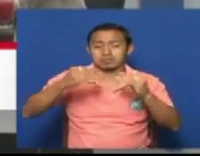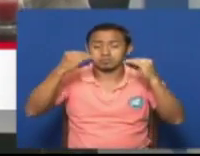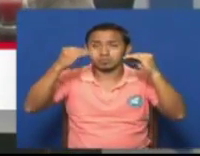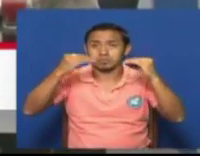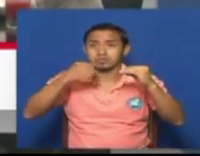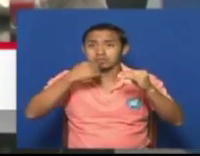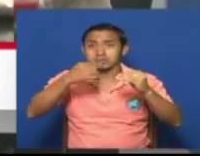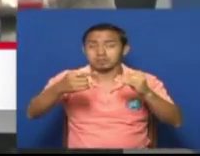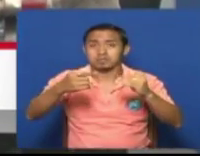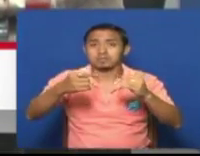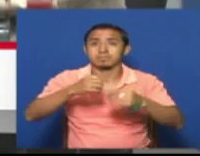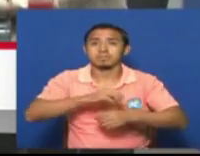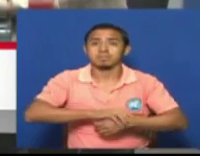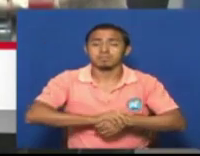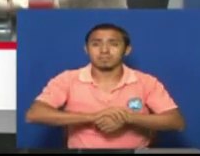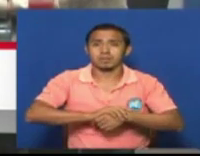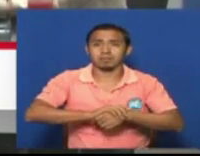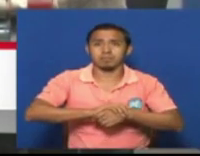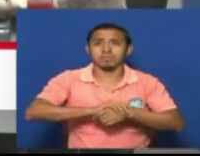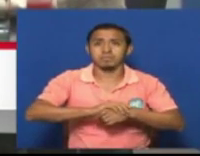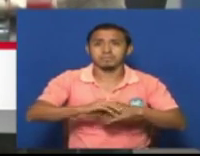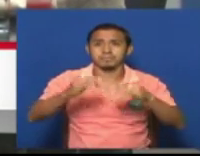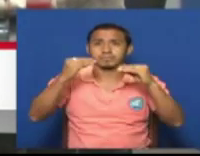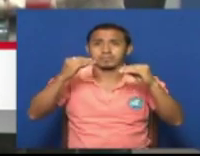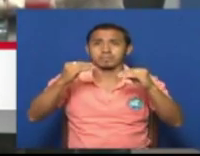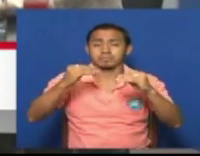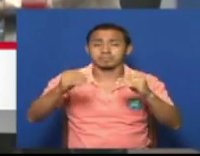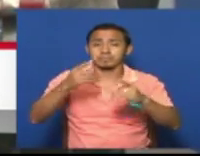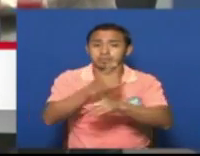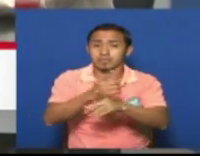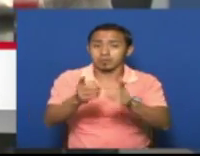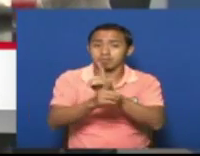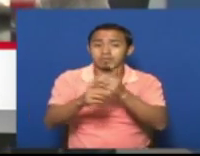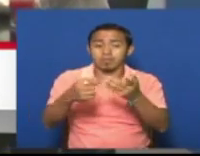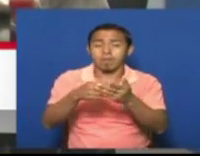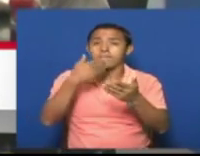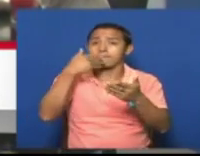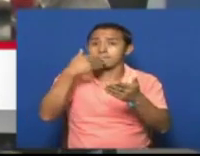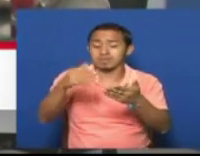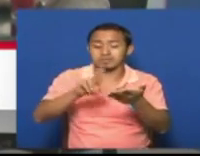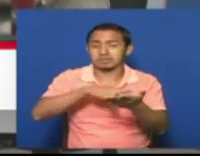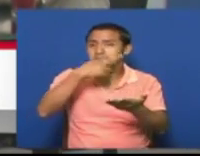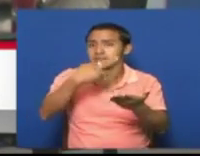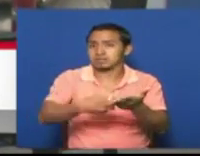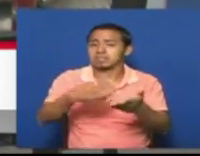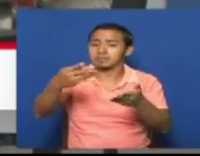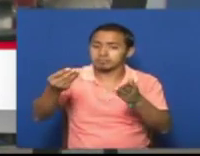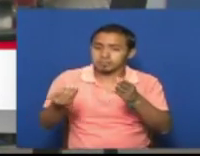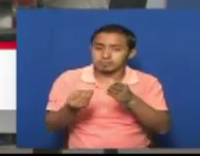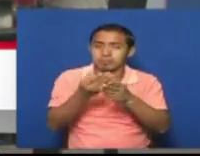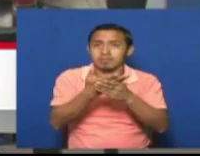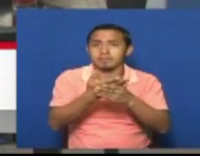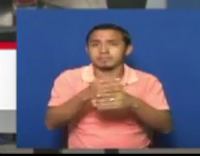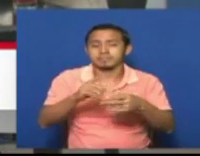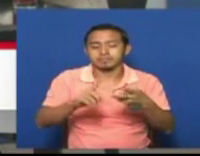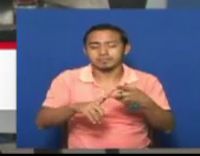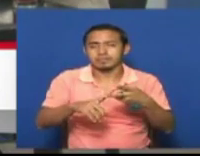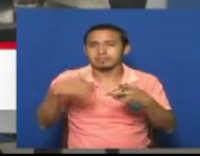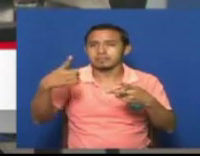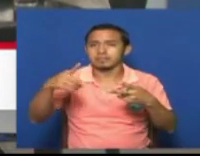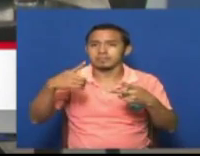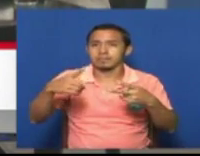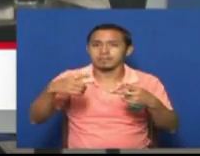donde se establece que la educación debe ser gratuita de calidad pertinente e incluyente el derecho a la salud